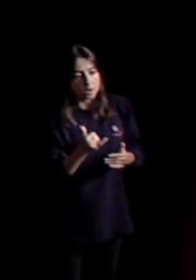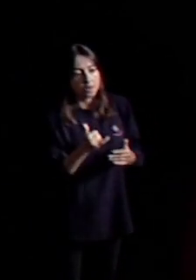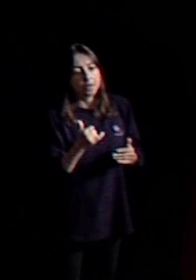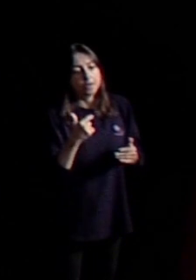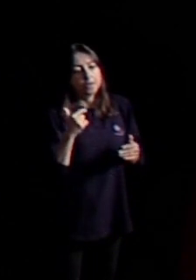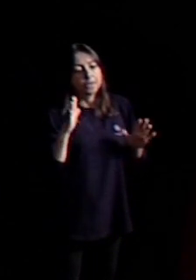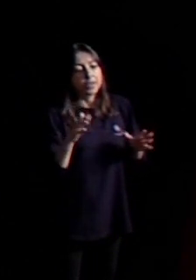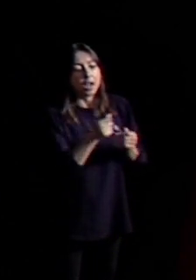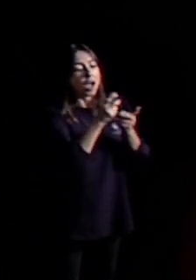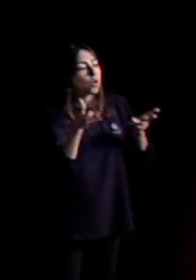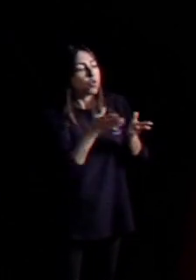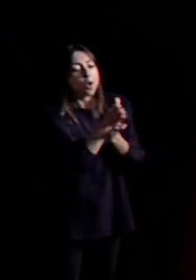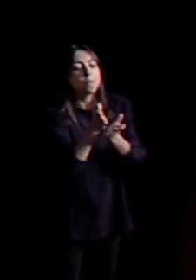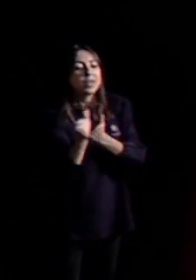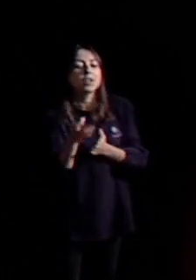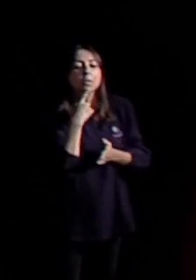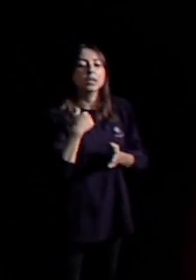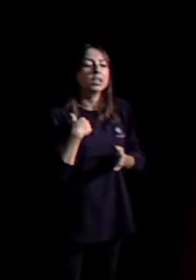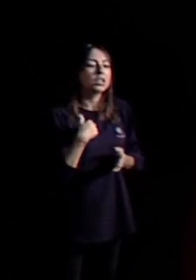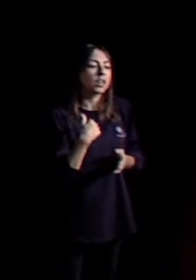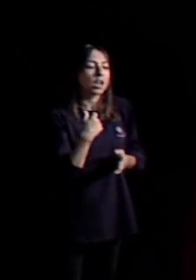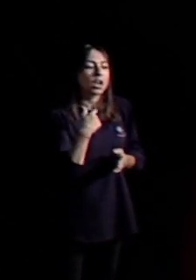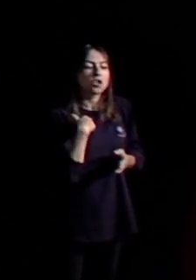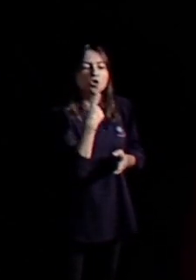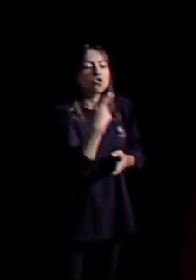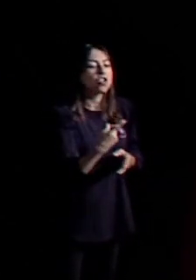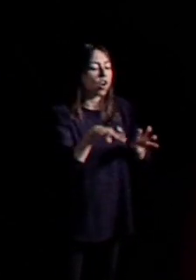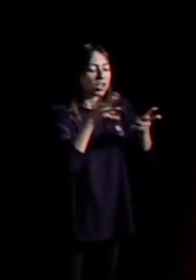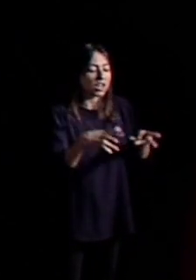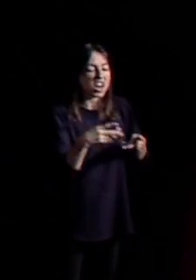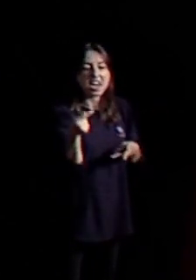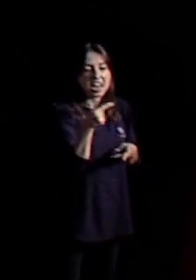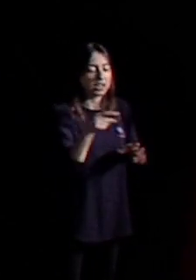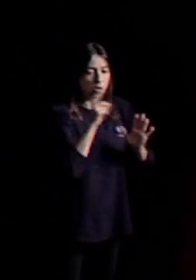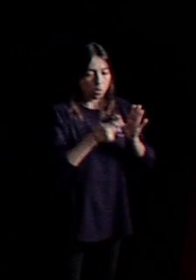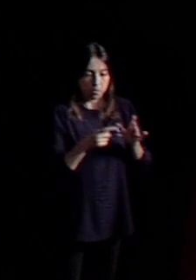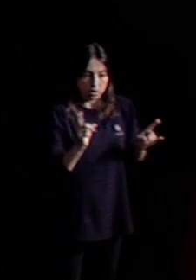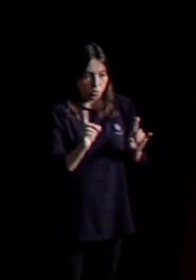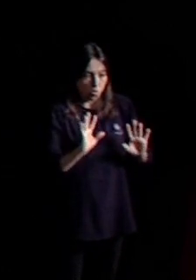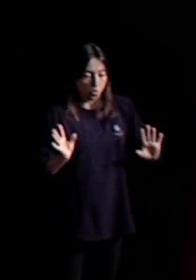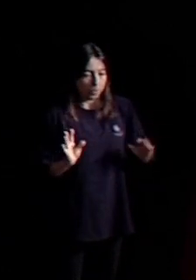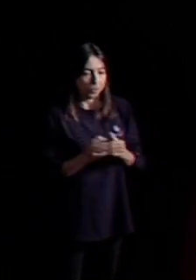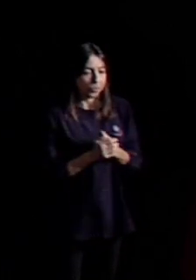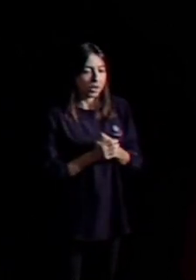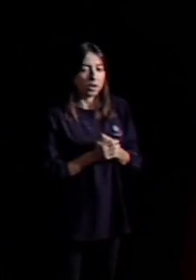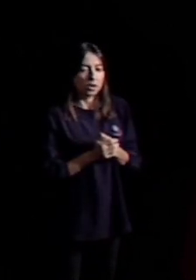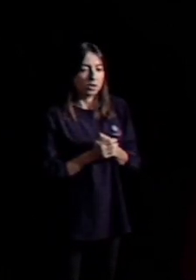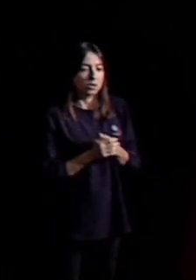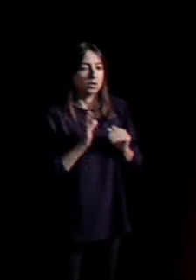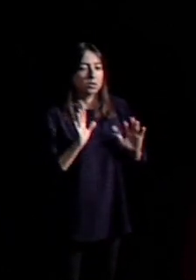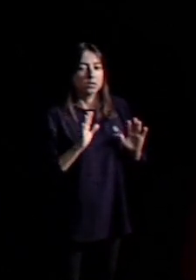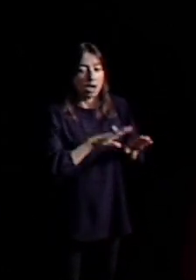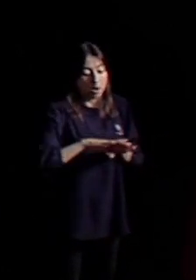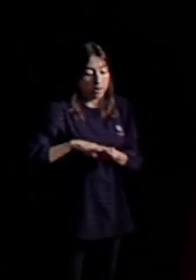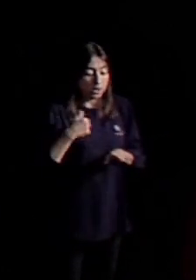como en algunos medios se me ha tachado, de que criminalizo Internet, ¿no? Yo no tengo interés ninguno. Yo, aparte de no estar en